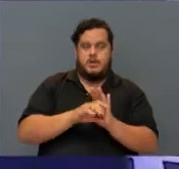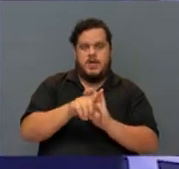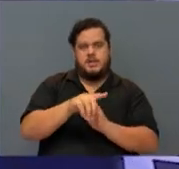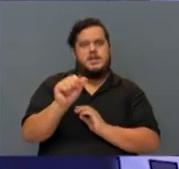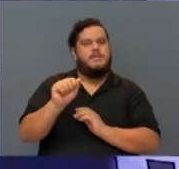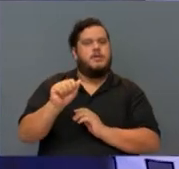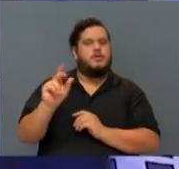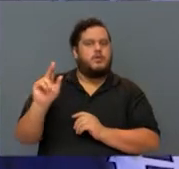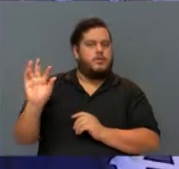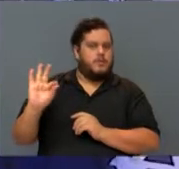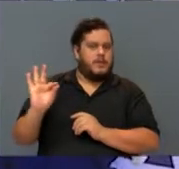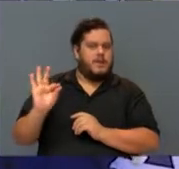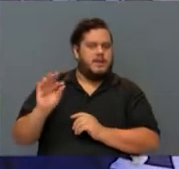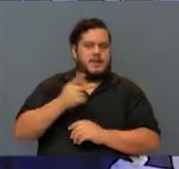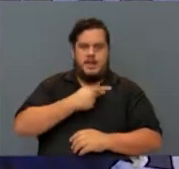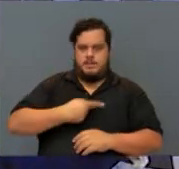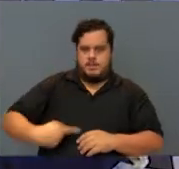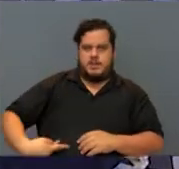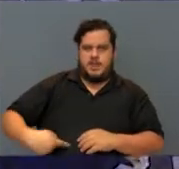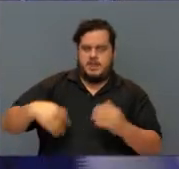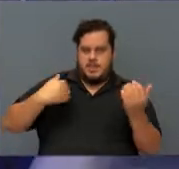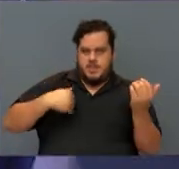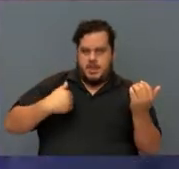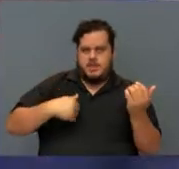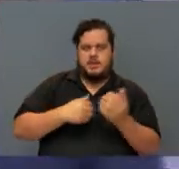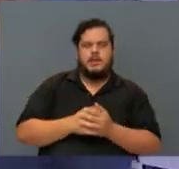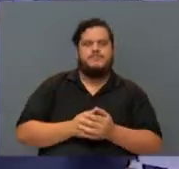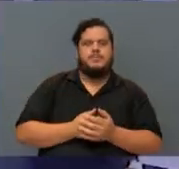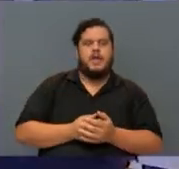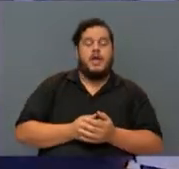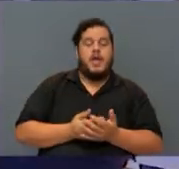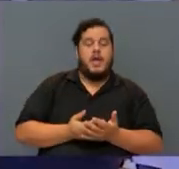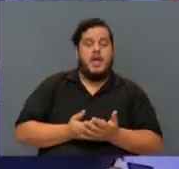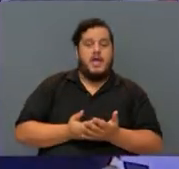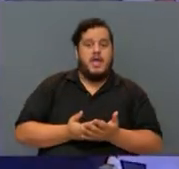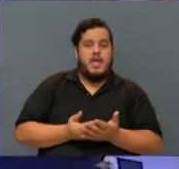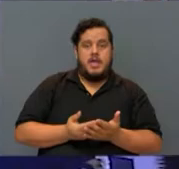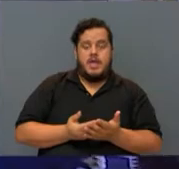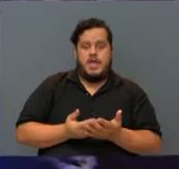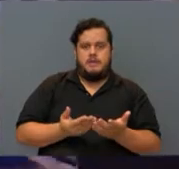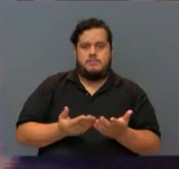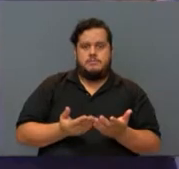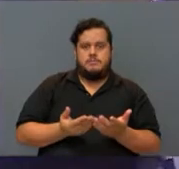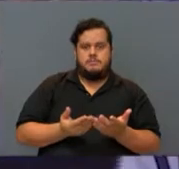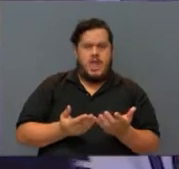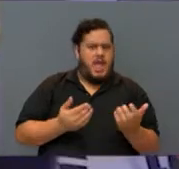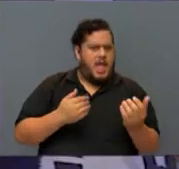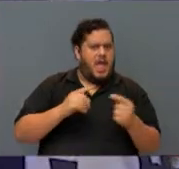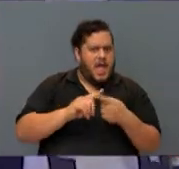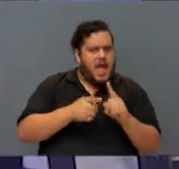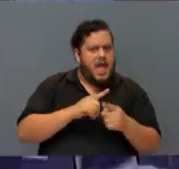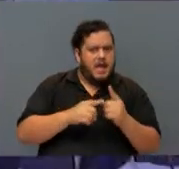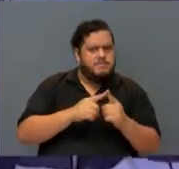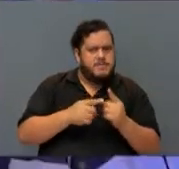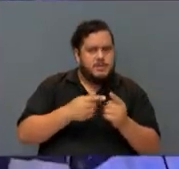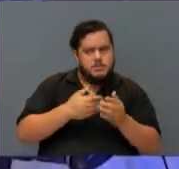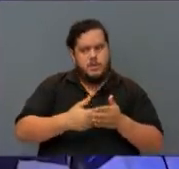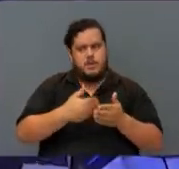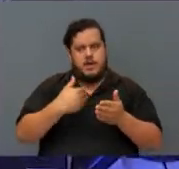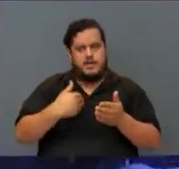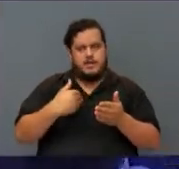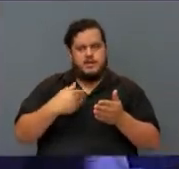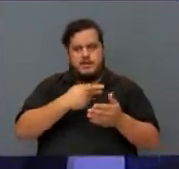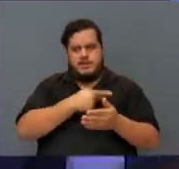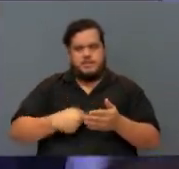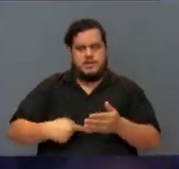fernández el presidente de la república argentina amigo íntimo de diego armando maradona inclusive antes de ser presidente del país